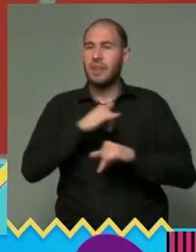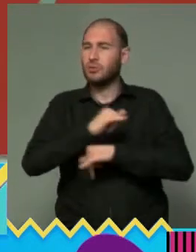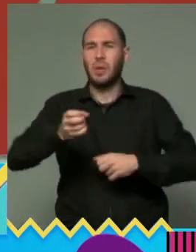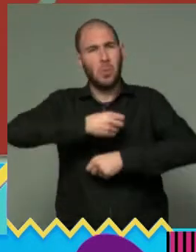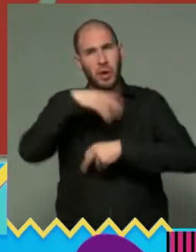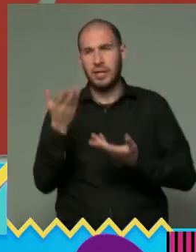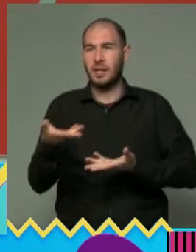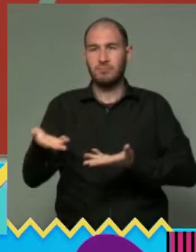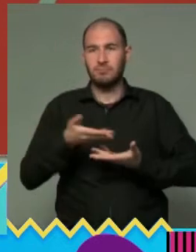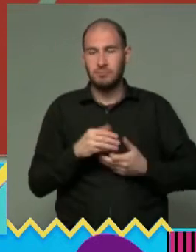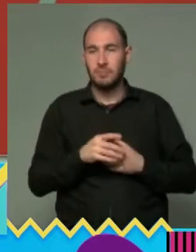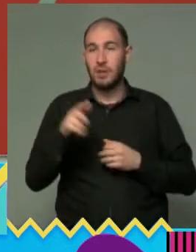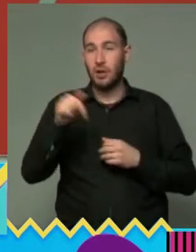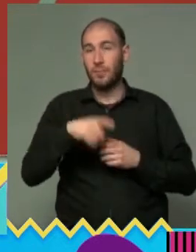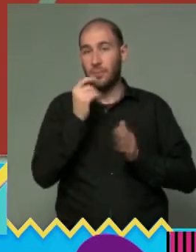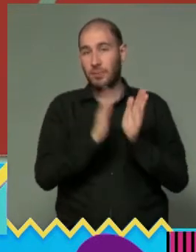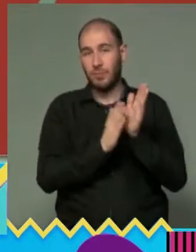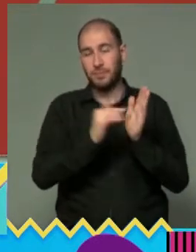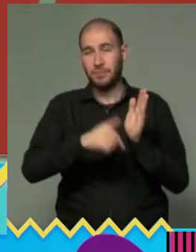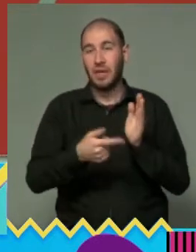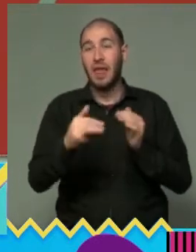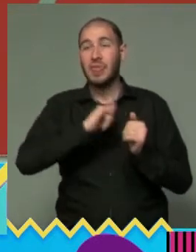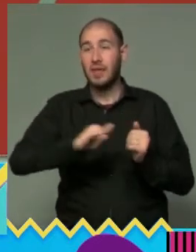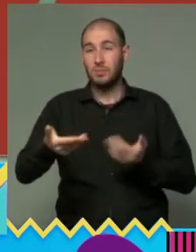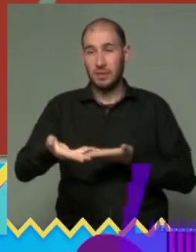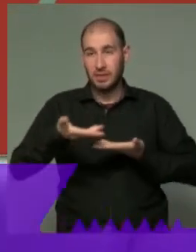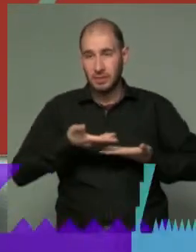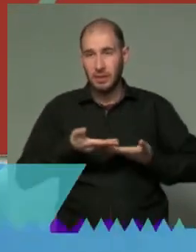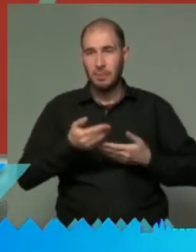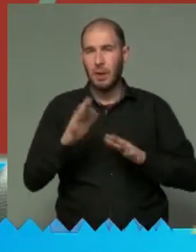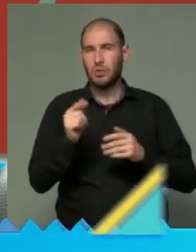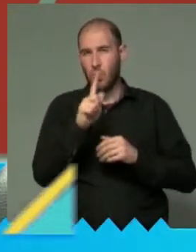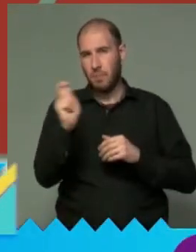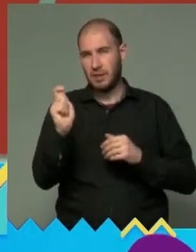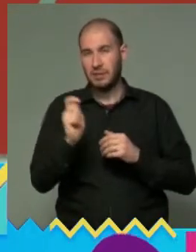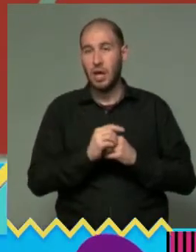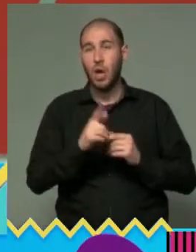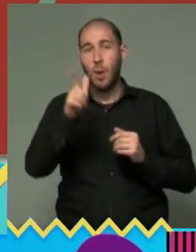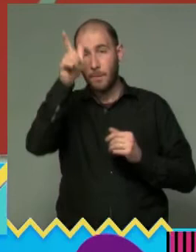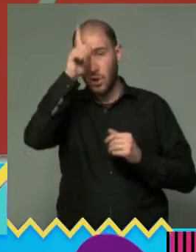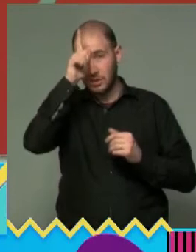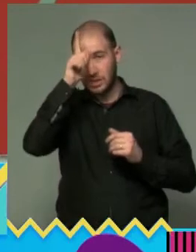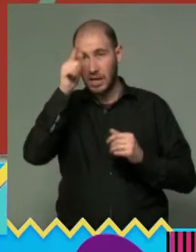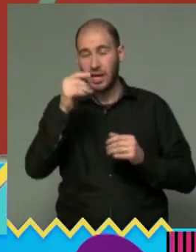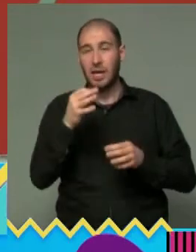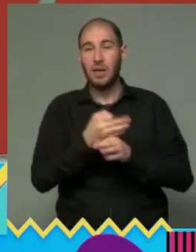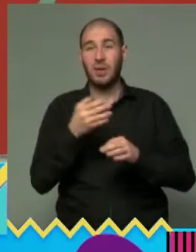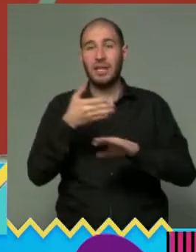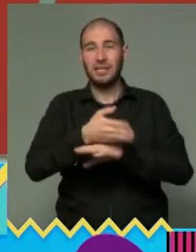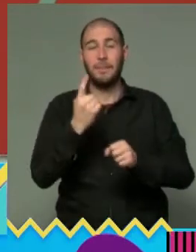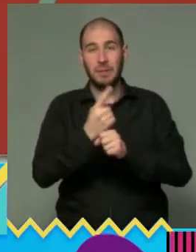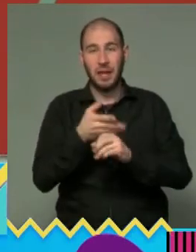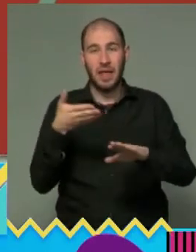tipo de denuncias. Ahora, en el caso concreto, hemos recibido una denuncia, hará más o menos un mes, de la policía que ingresaba al colegio